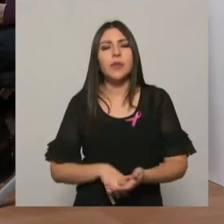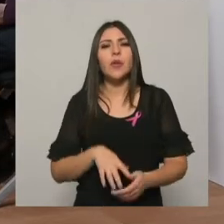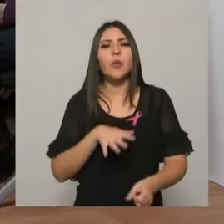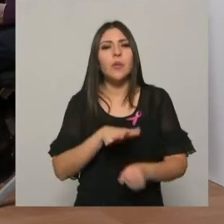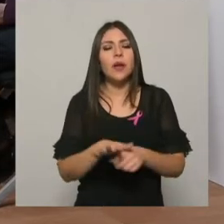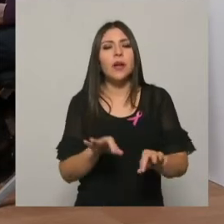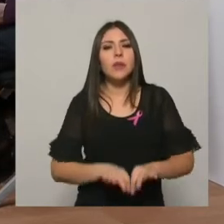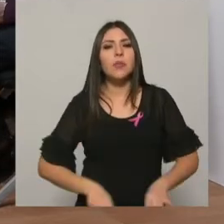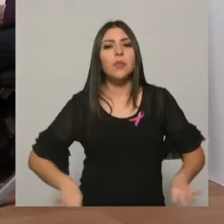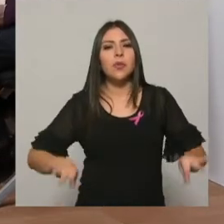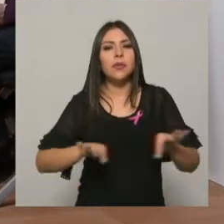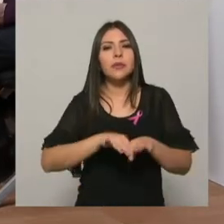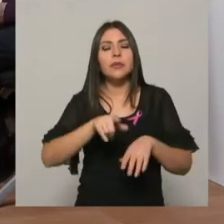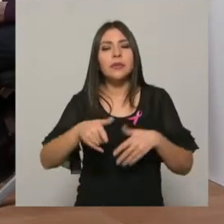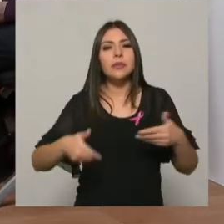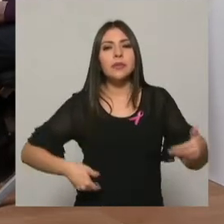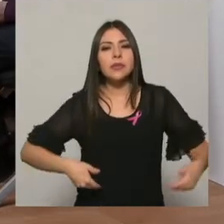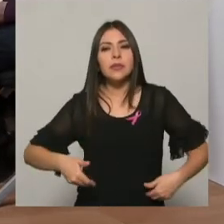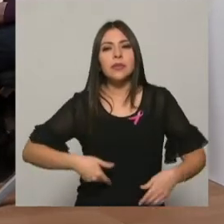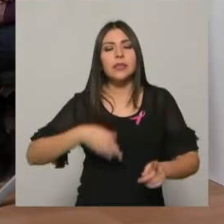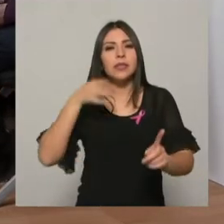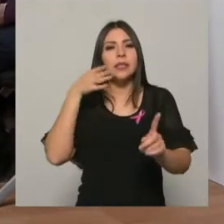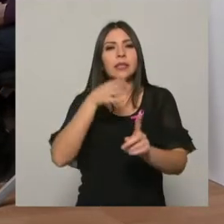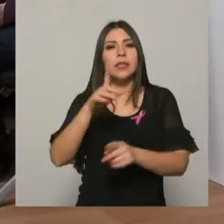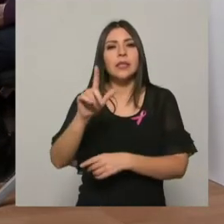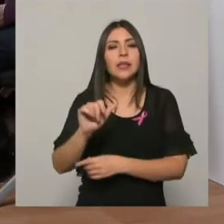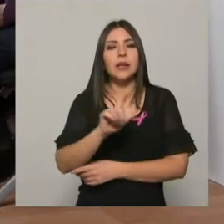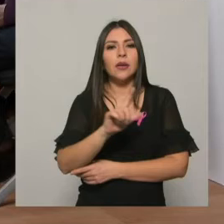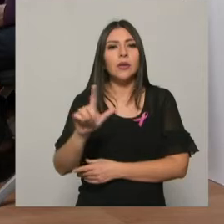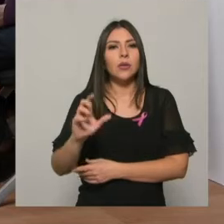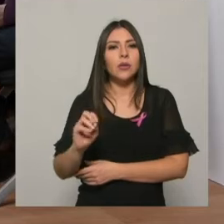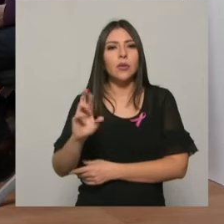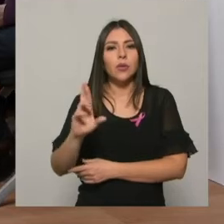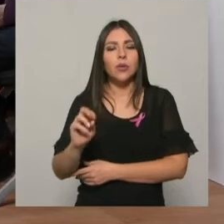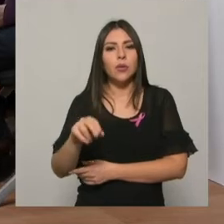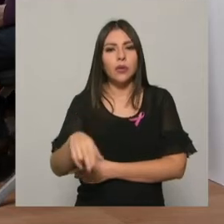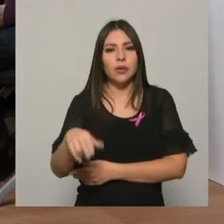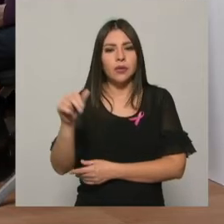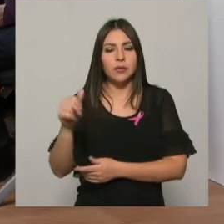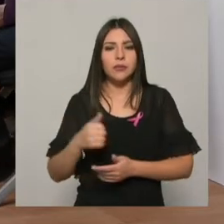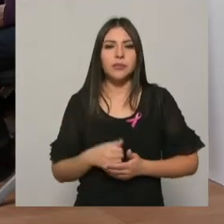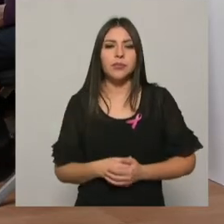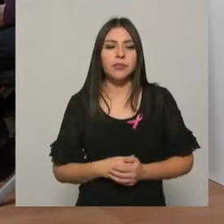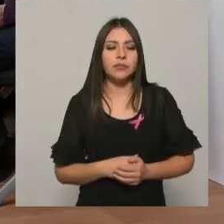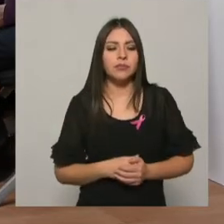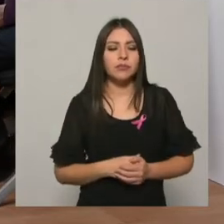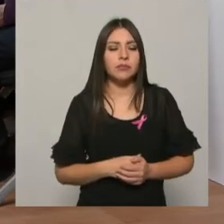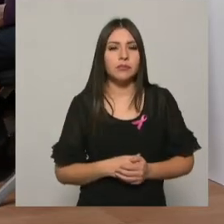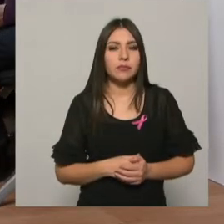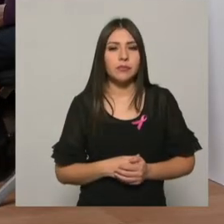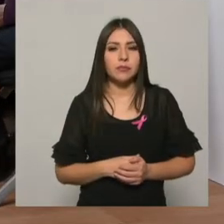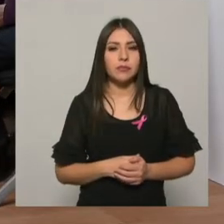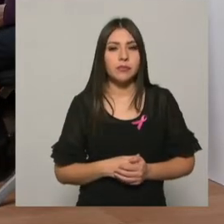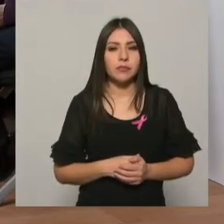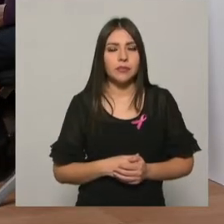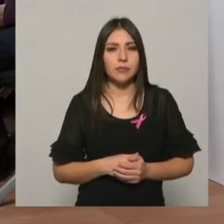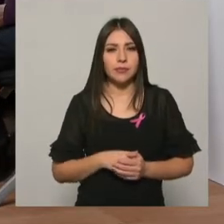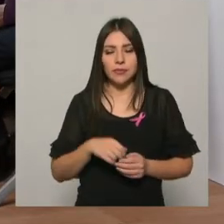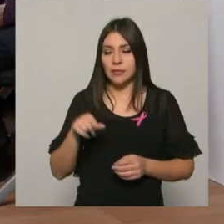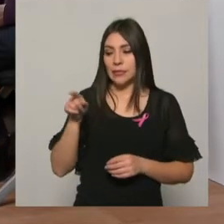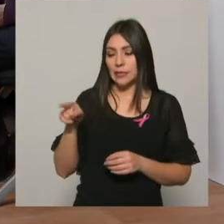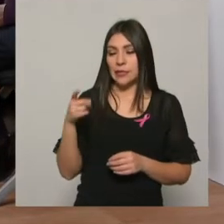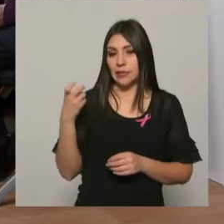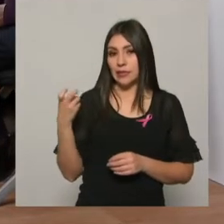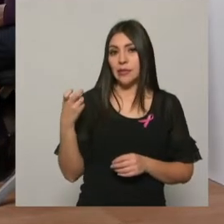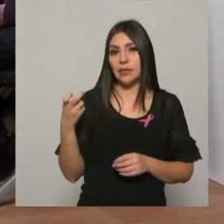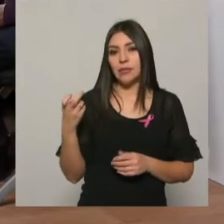La Llorona? Es muy importante y principalmente mucho cuidado, ¿no? Porque aunque uno no lo puede llegar a